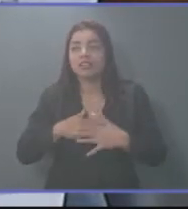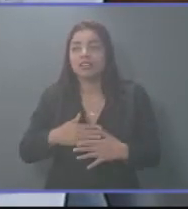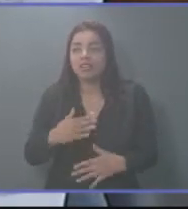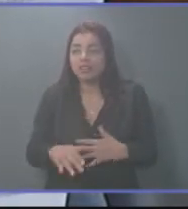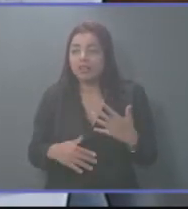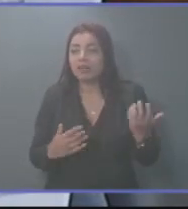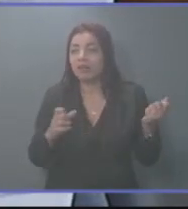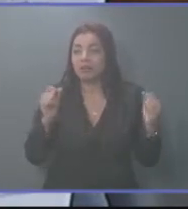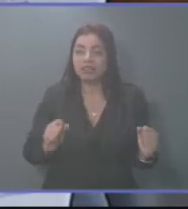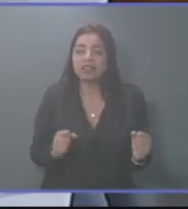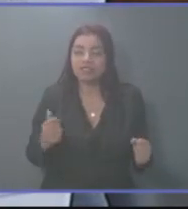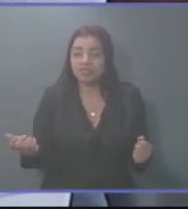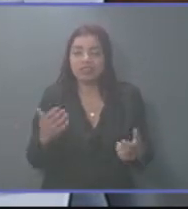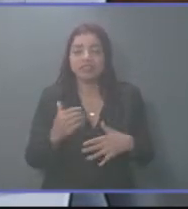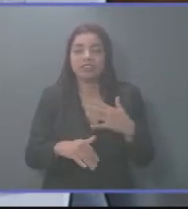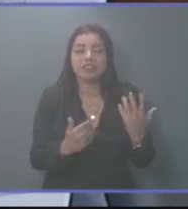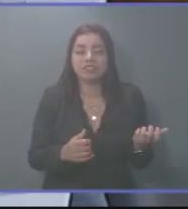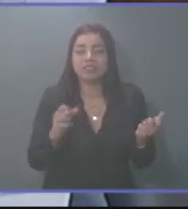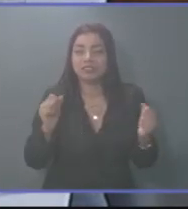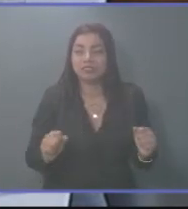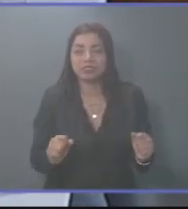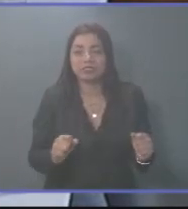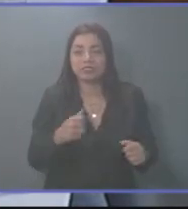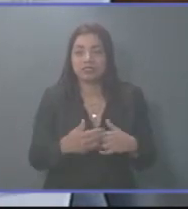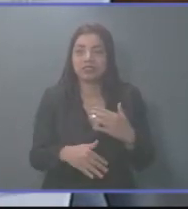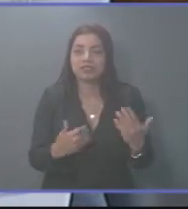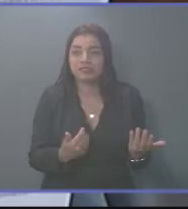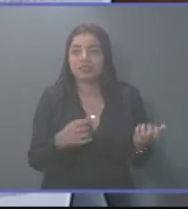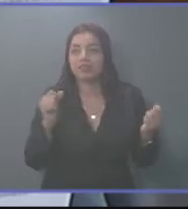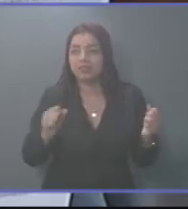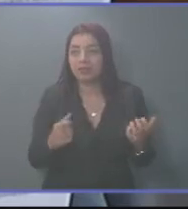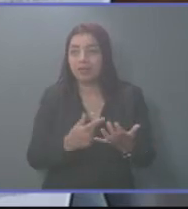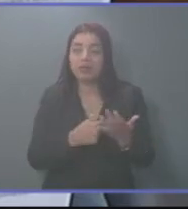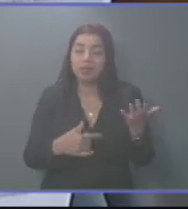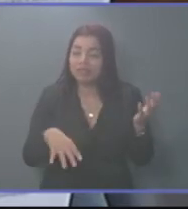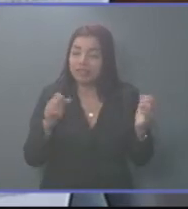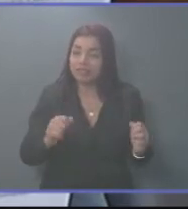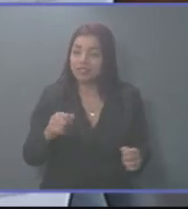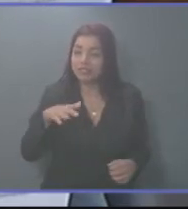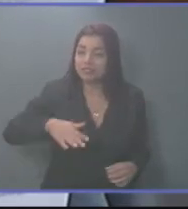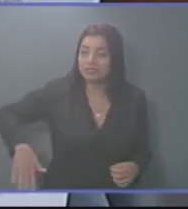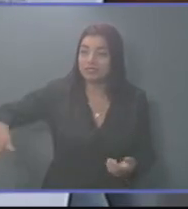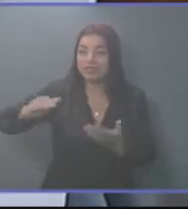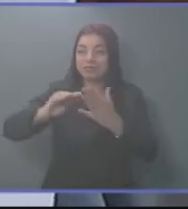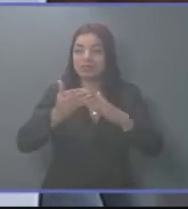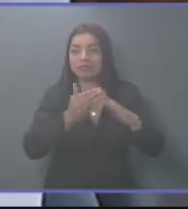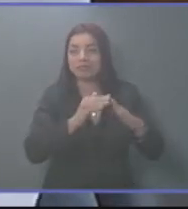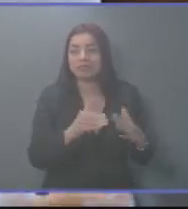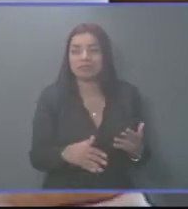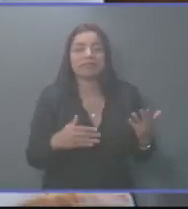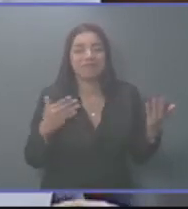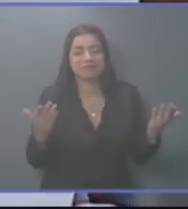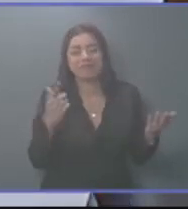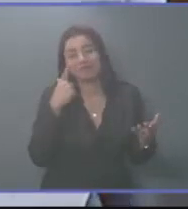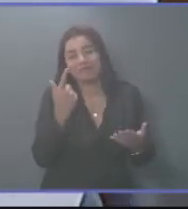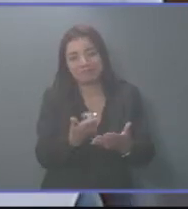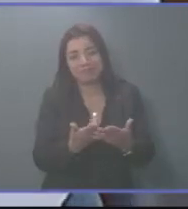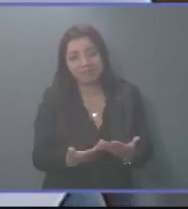la seguridad, tanto en el ámbito urbano como rural, con apego a los derechos